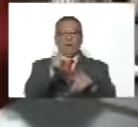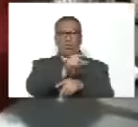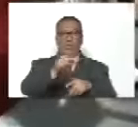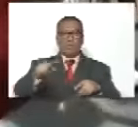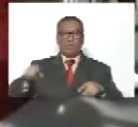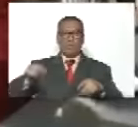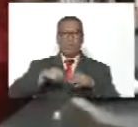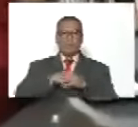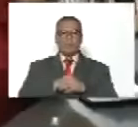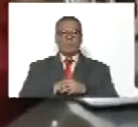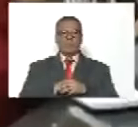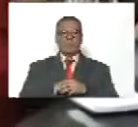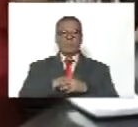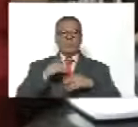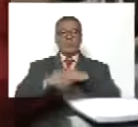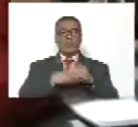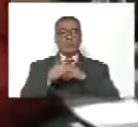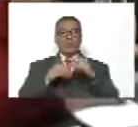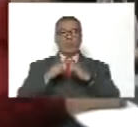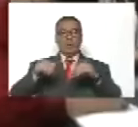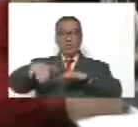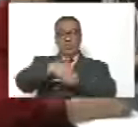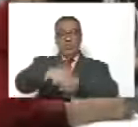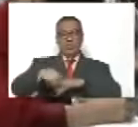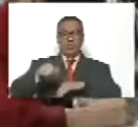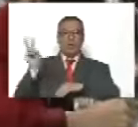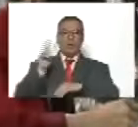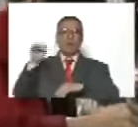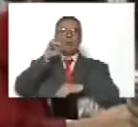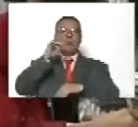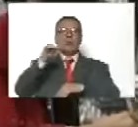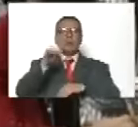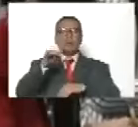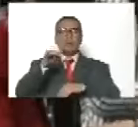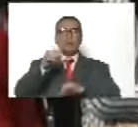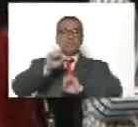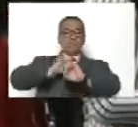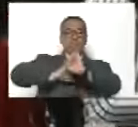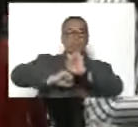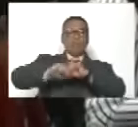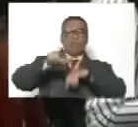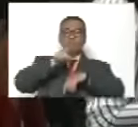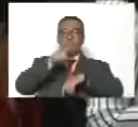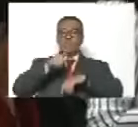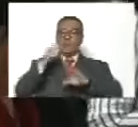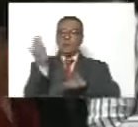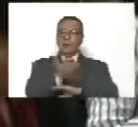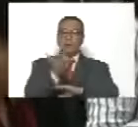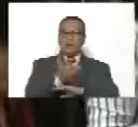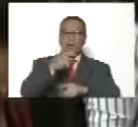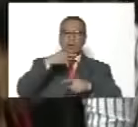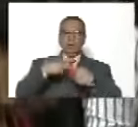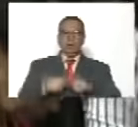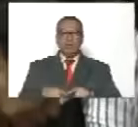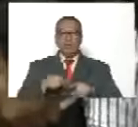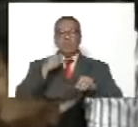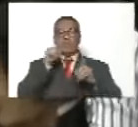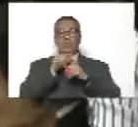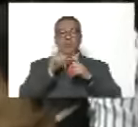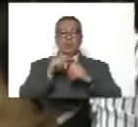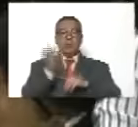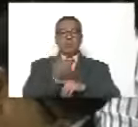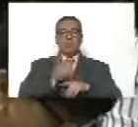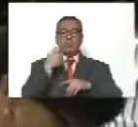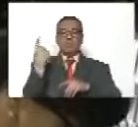personas han recorrido todas las calles de Venezuela para denunciar el cese de las mal llamadas sanciones, el cese de las medidas